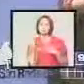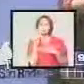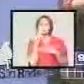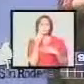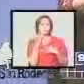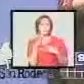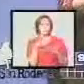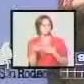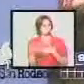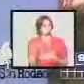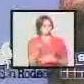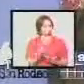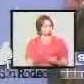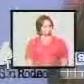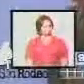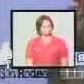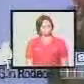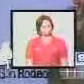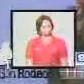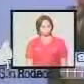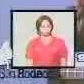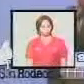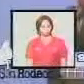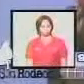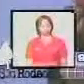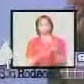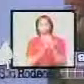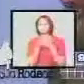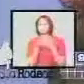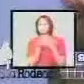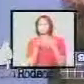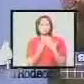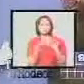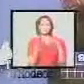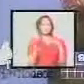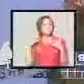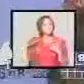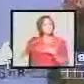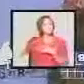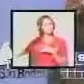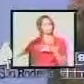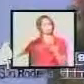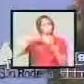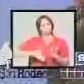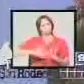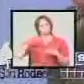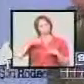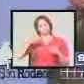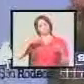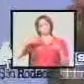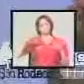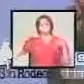pago. Así es. ¿Cómo manejar y entender el costarricense ese